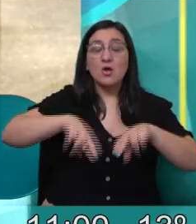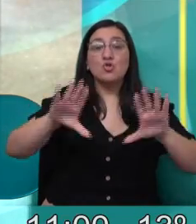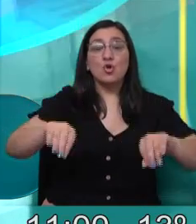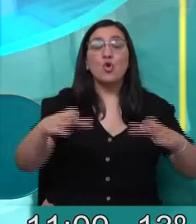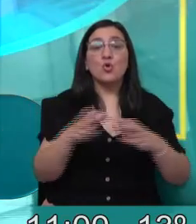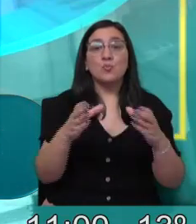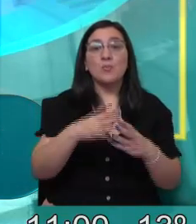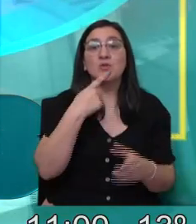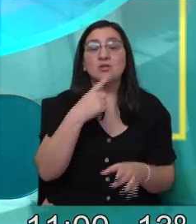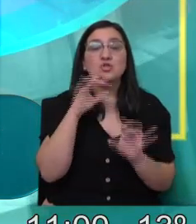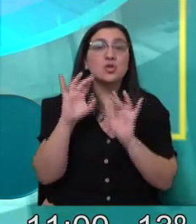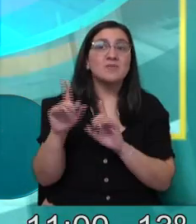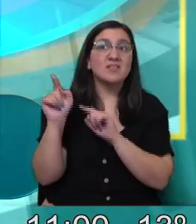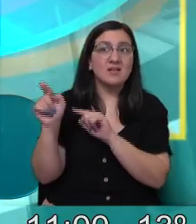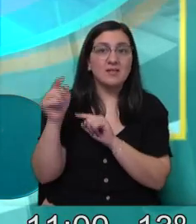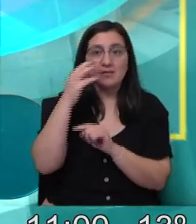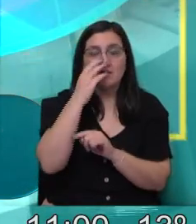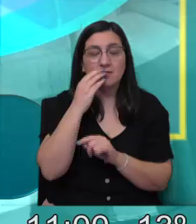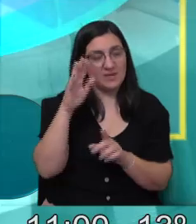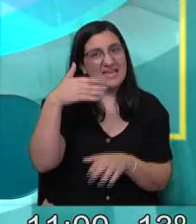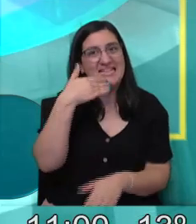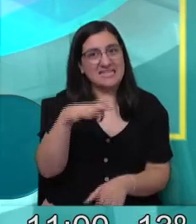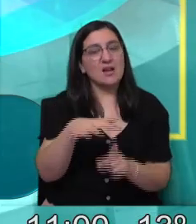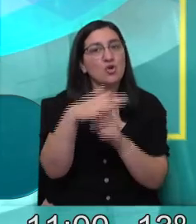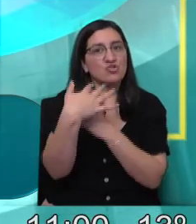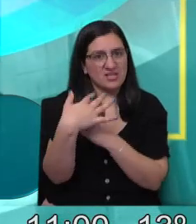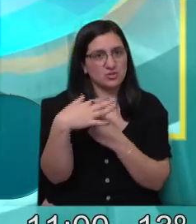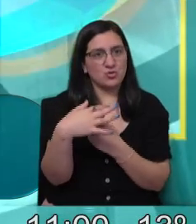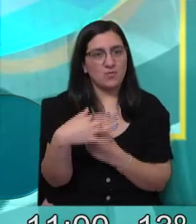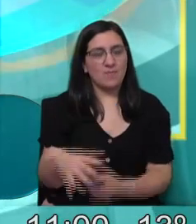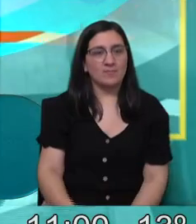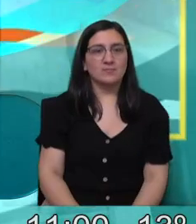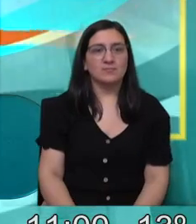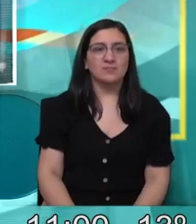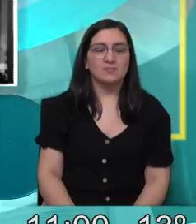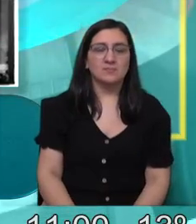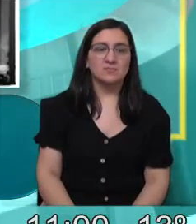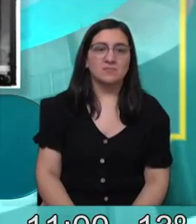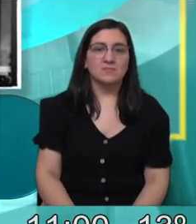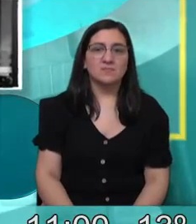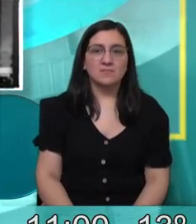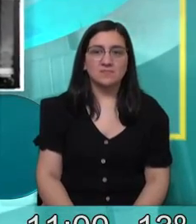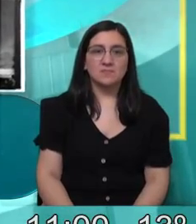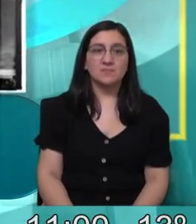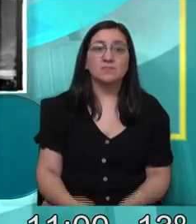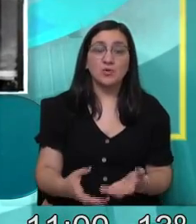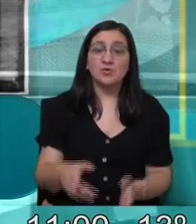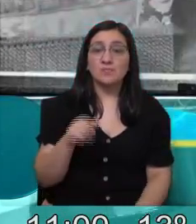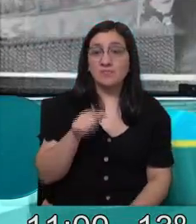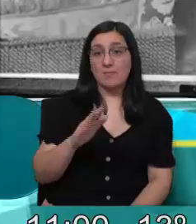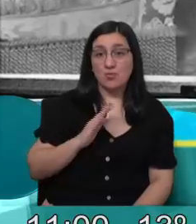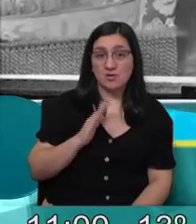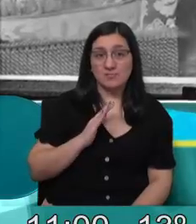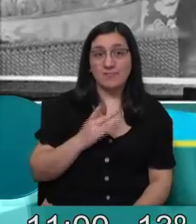políticos y había dejado solo el DEL, ¿no? Para que la gente entienda en el contexto lo que era el mundo, se venía a pedazos. Te amo, JP. Ella,